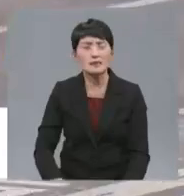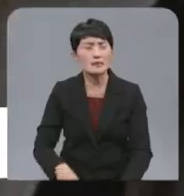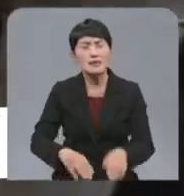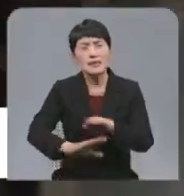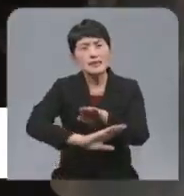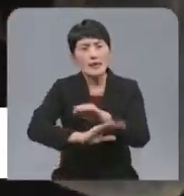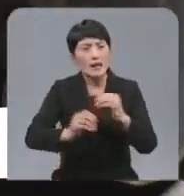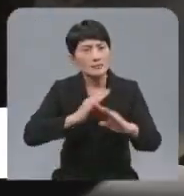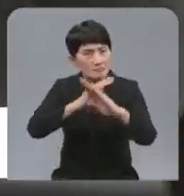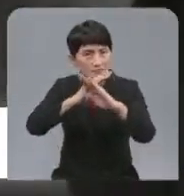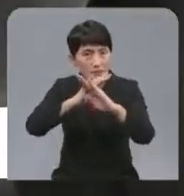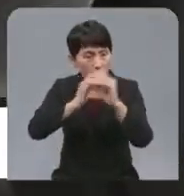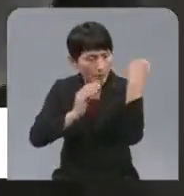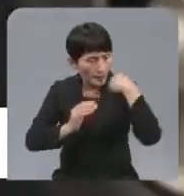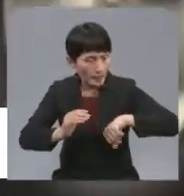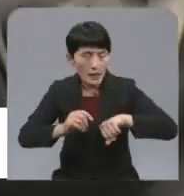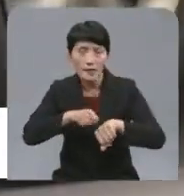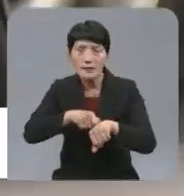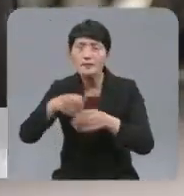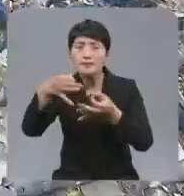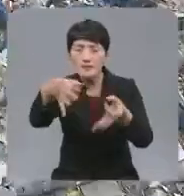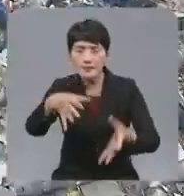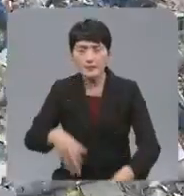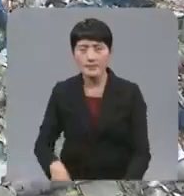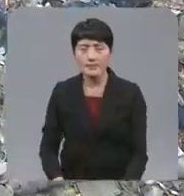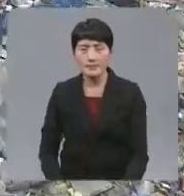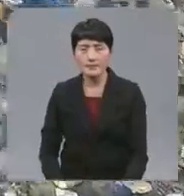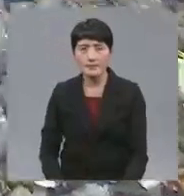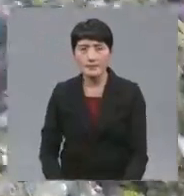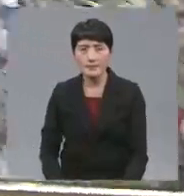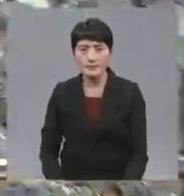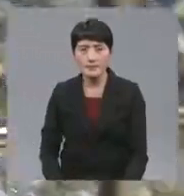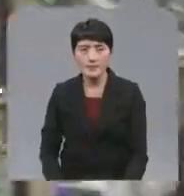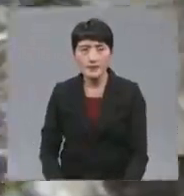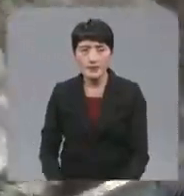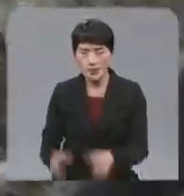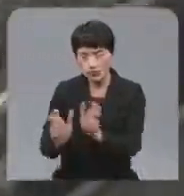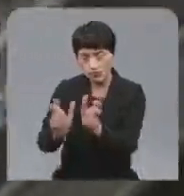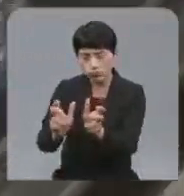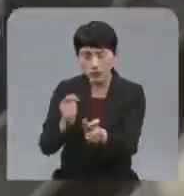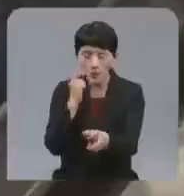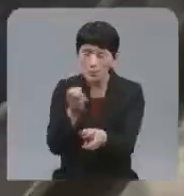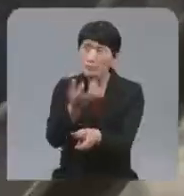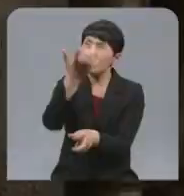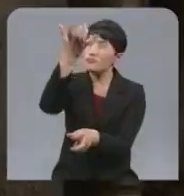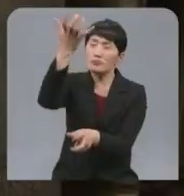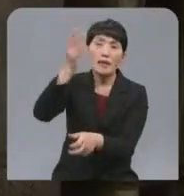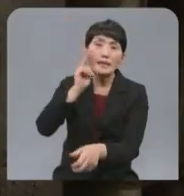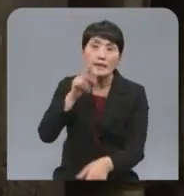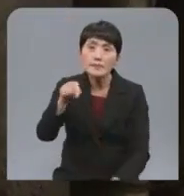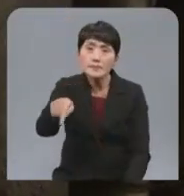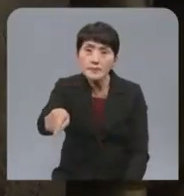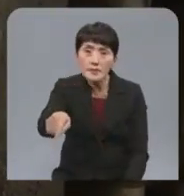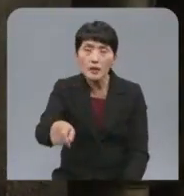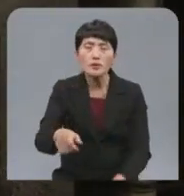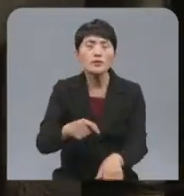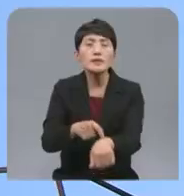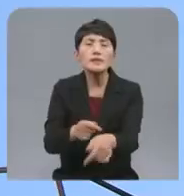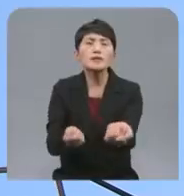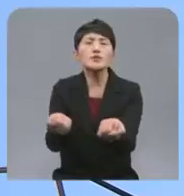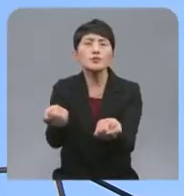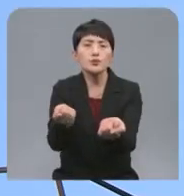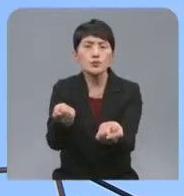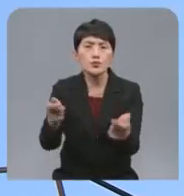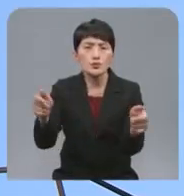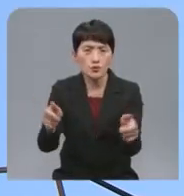grado 5 no pueden circular por dichas zonas además aquellos lugares catalogados como productores de Smog como centros de